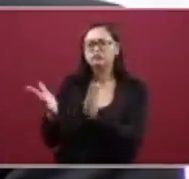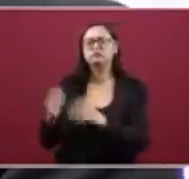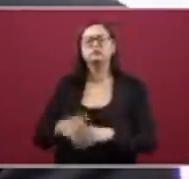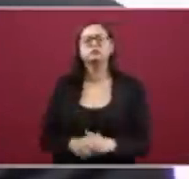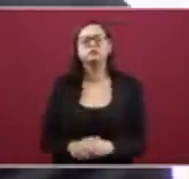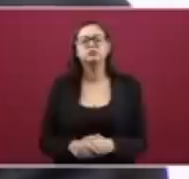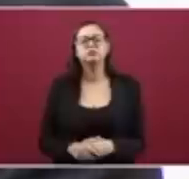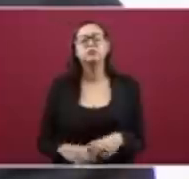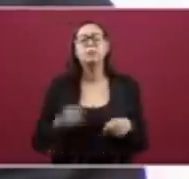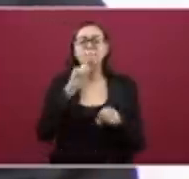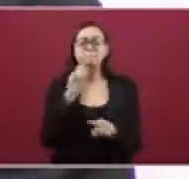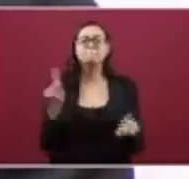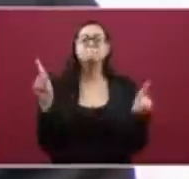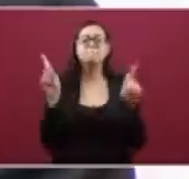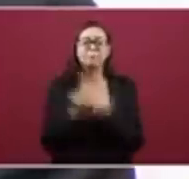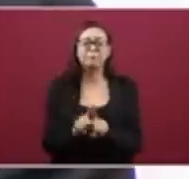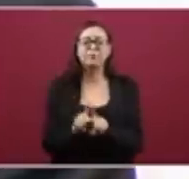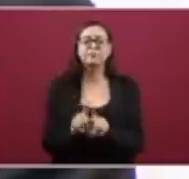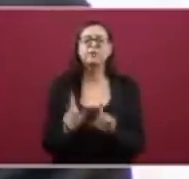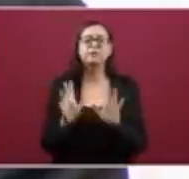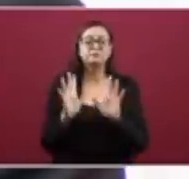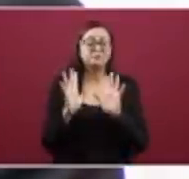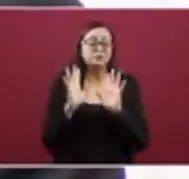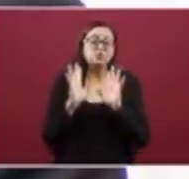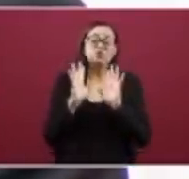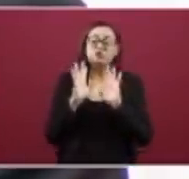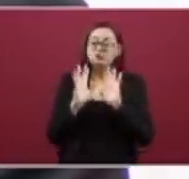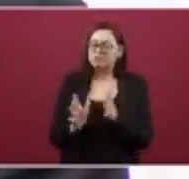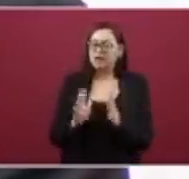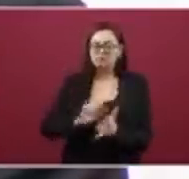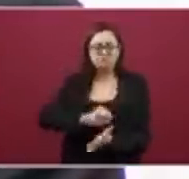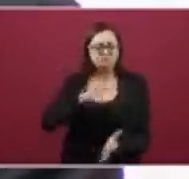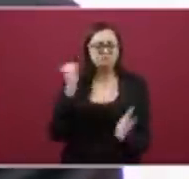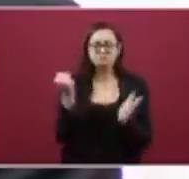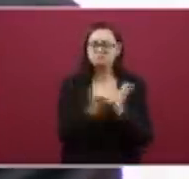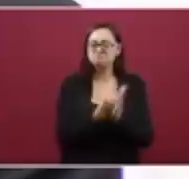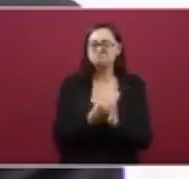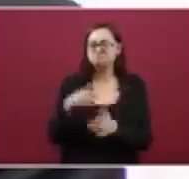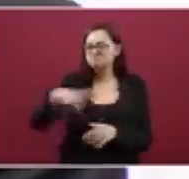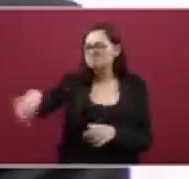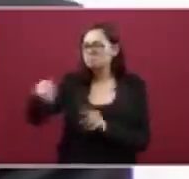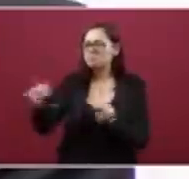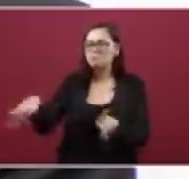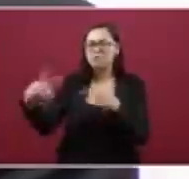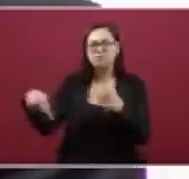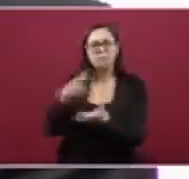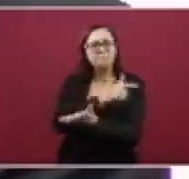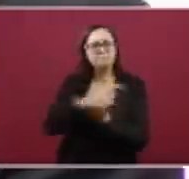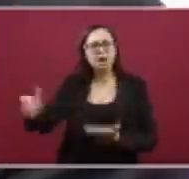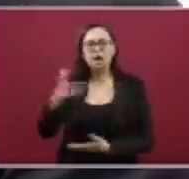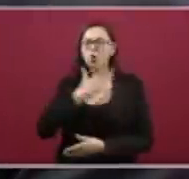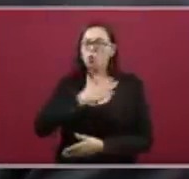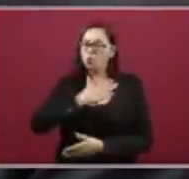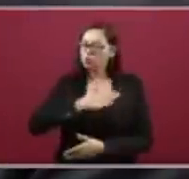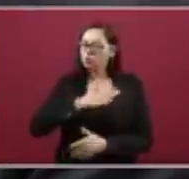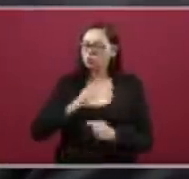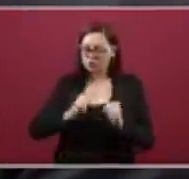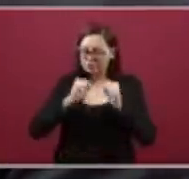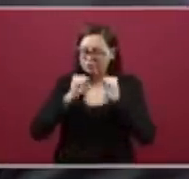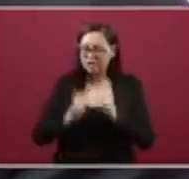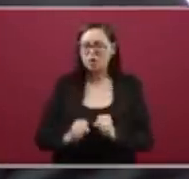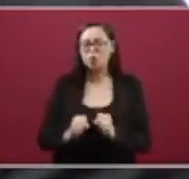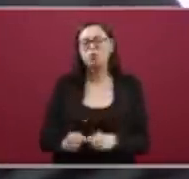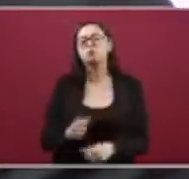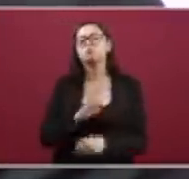ya se establecieron precios de garantía para alimentos básicos en beneficio de